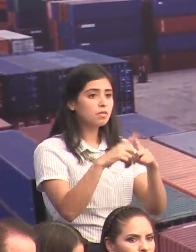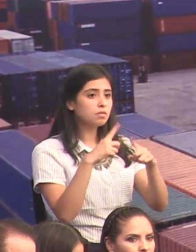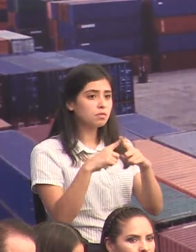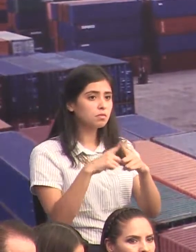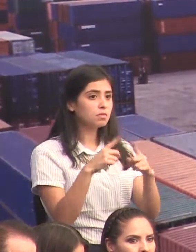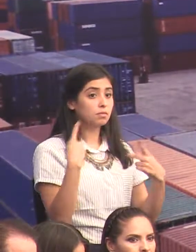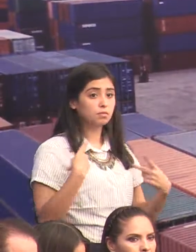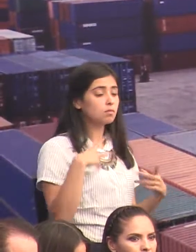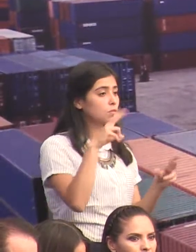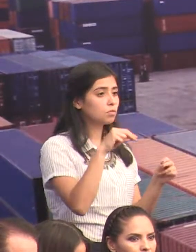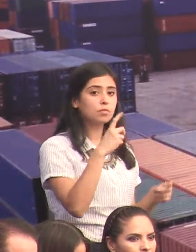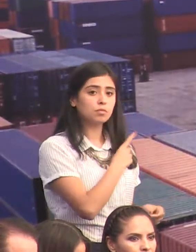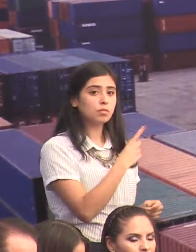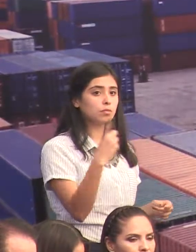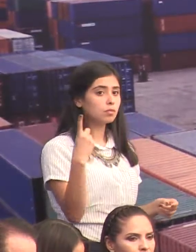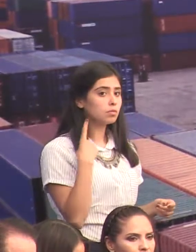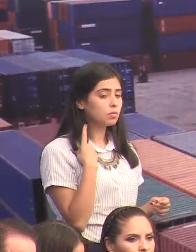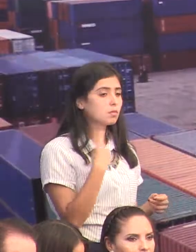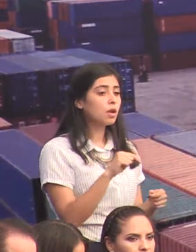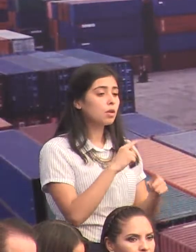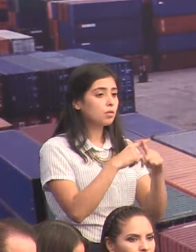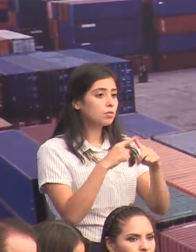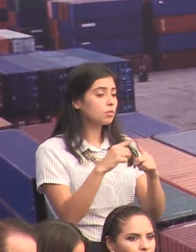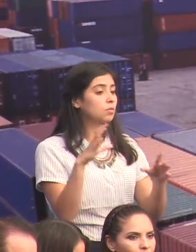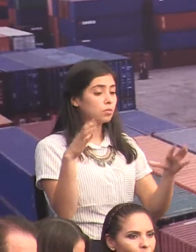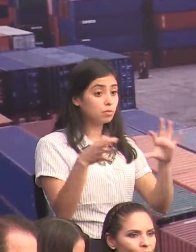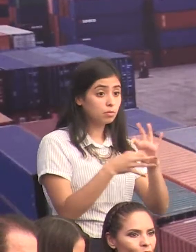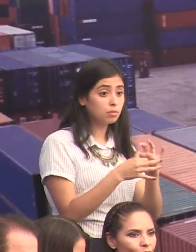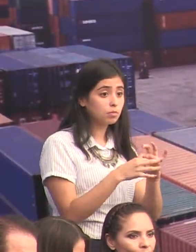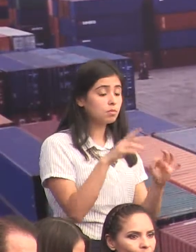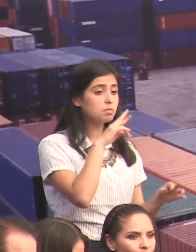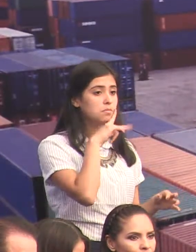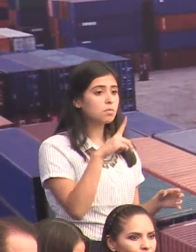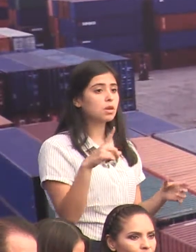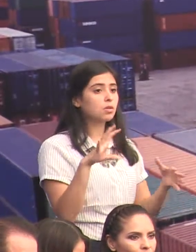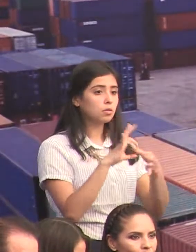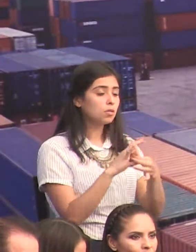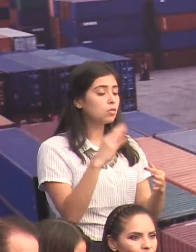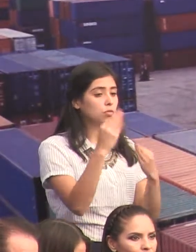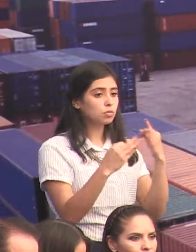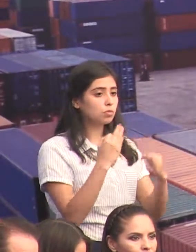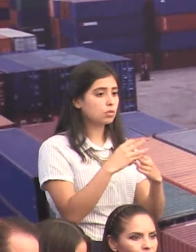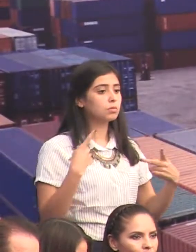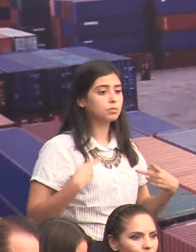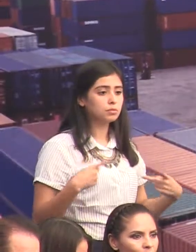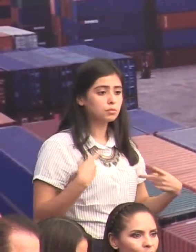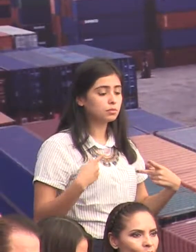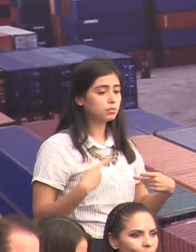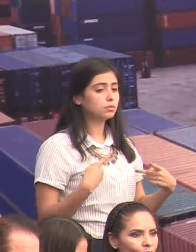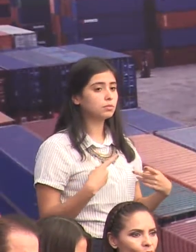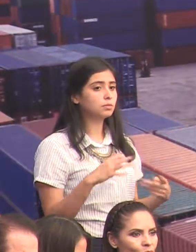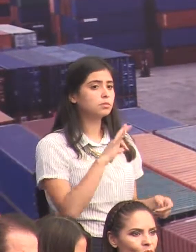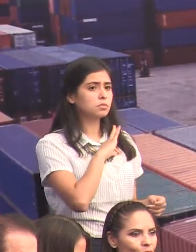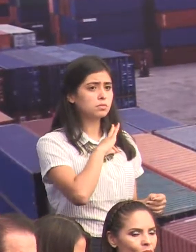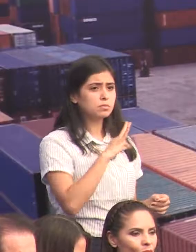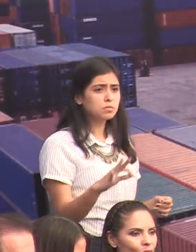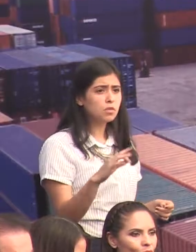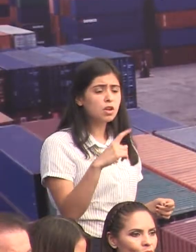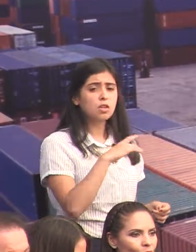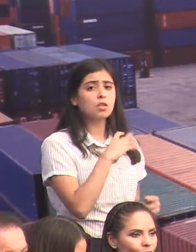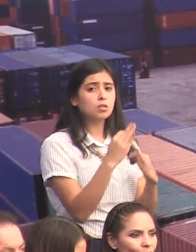brechas de desarrollo en México, en el combate a la pobreza, la exclusión y los rezagos, por la vía del desarrollo